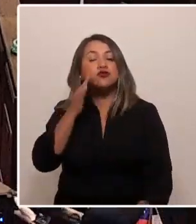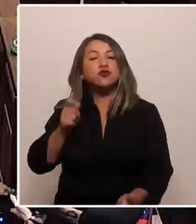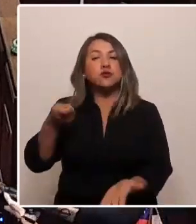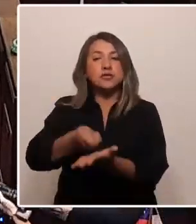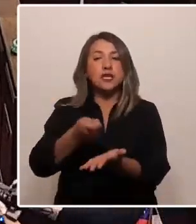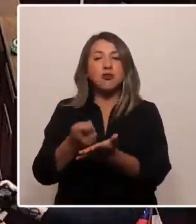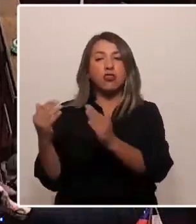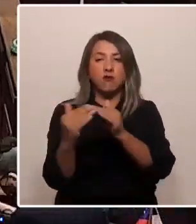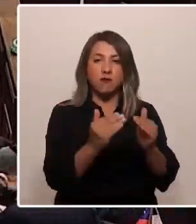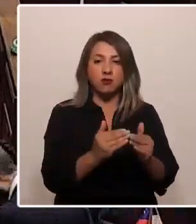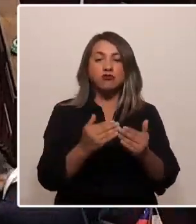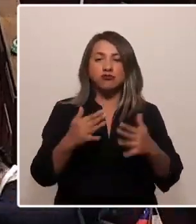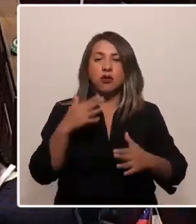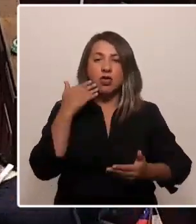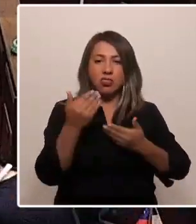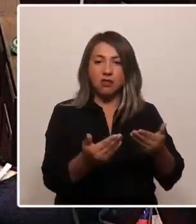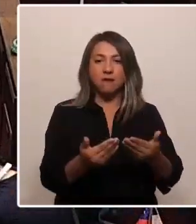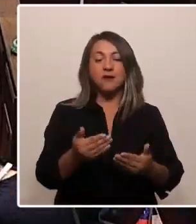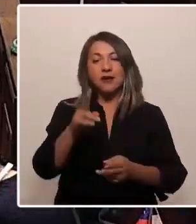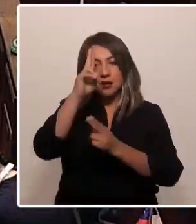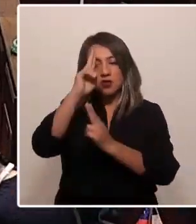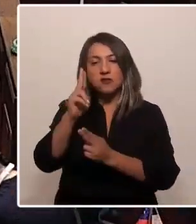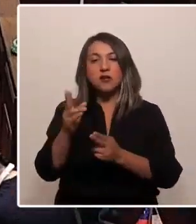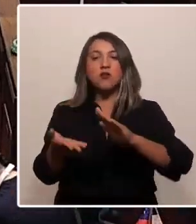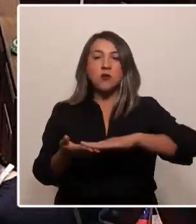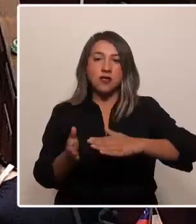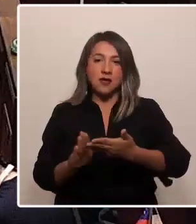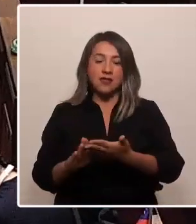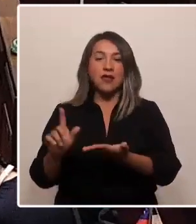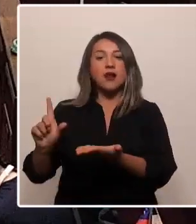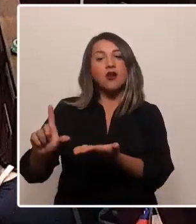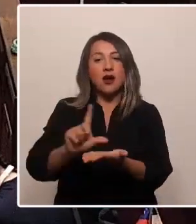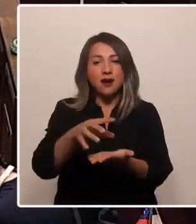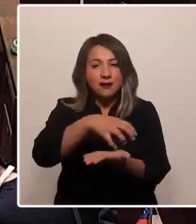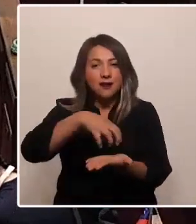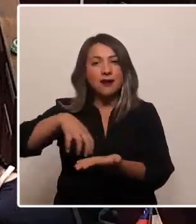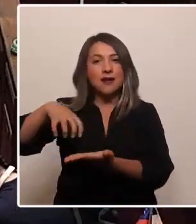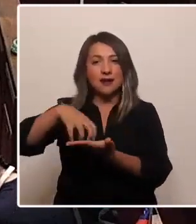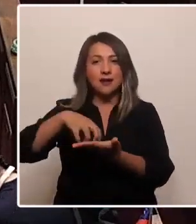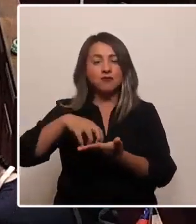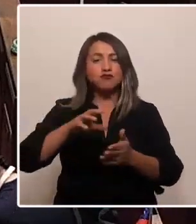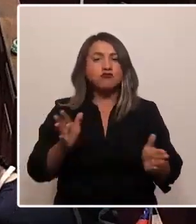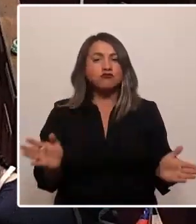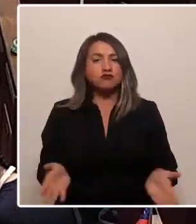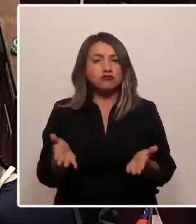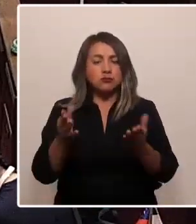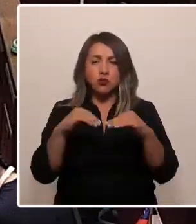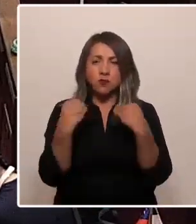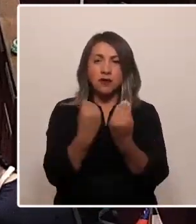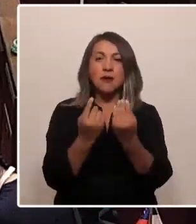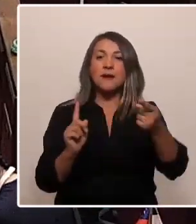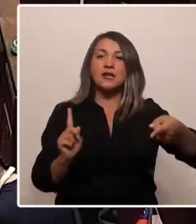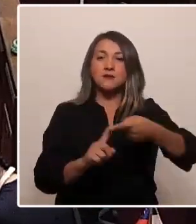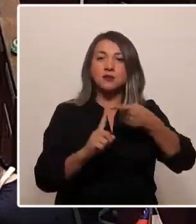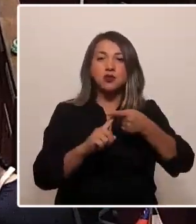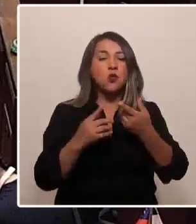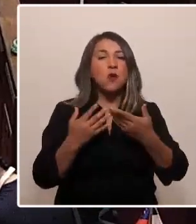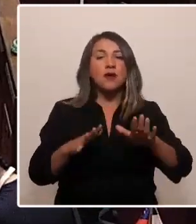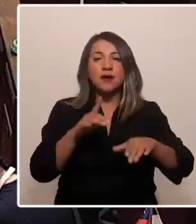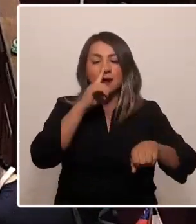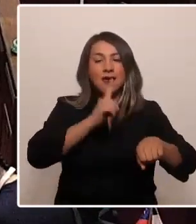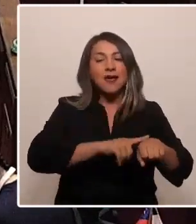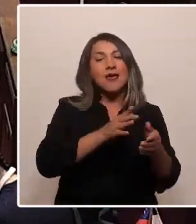reconoce el rol protagónico de las comunidades locales en su territorio y garantiza su plena participación en toda etapa y en cualquier instrumento de